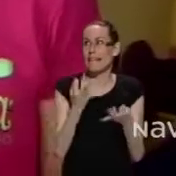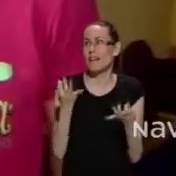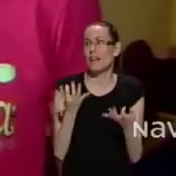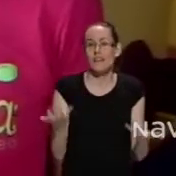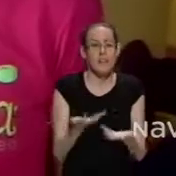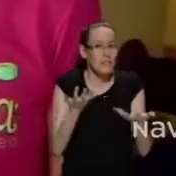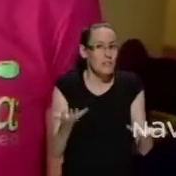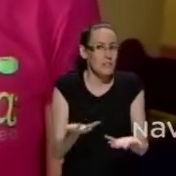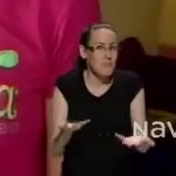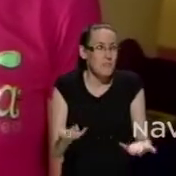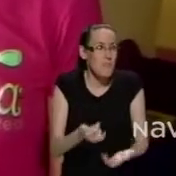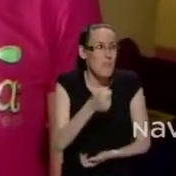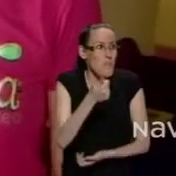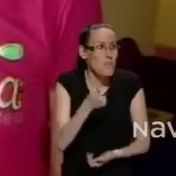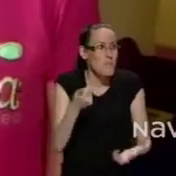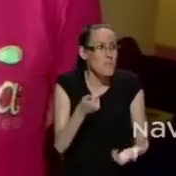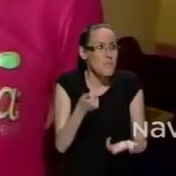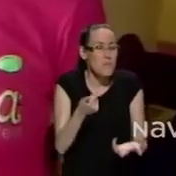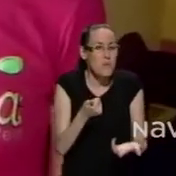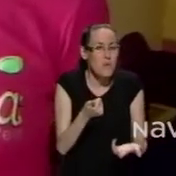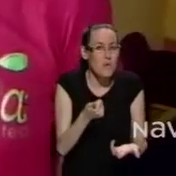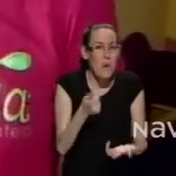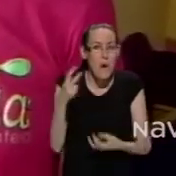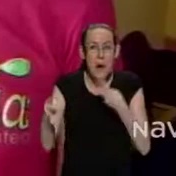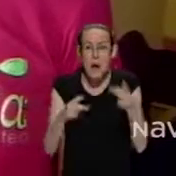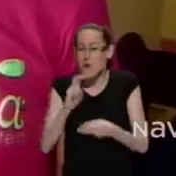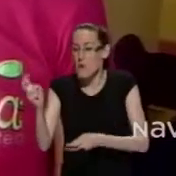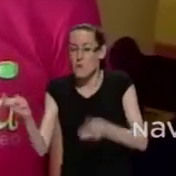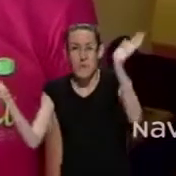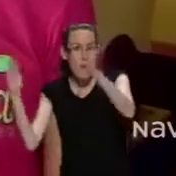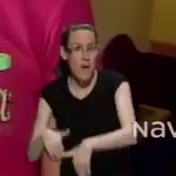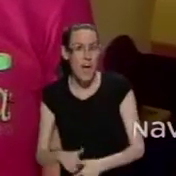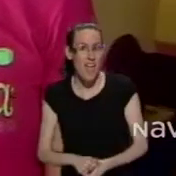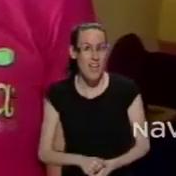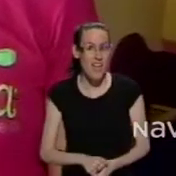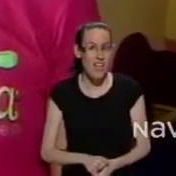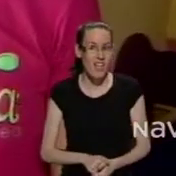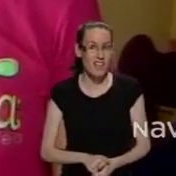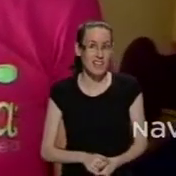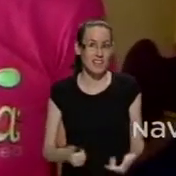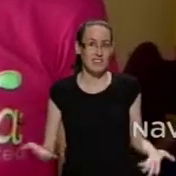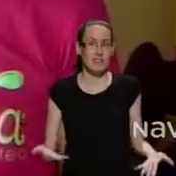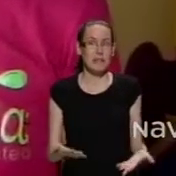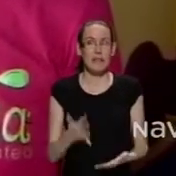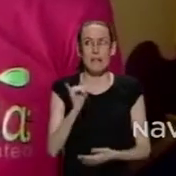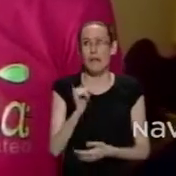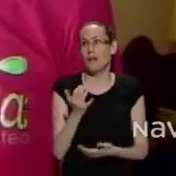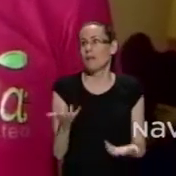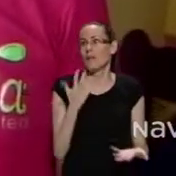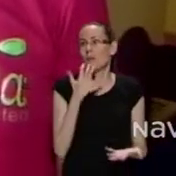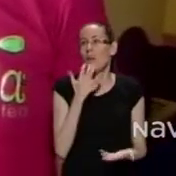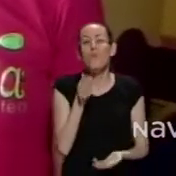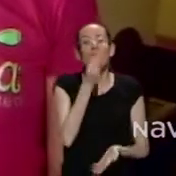pues más bien diríamos, lo que no encontramos en casi, o sea, en ningún sitio ni en Uña, ¿no? Entonces, tenemos pues menú